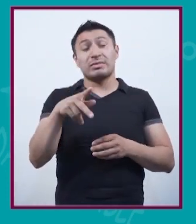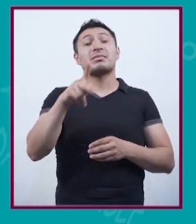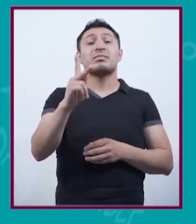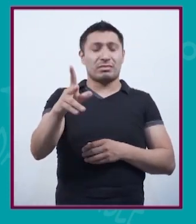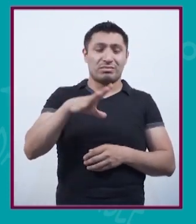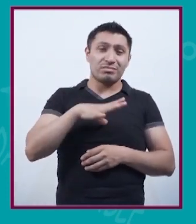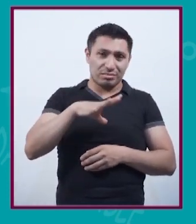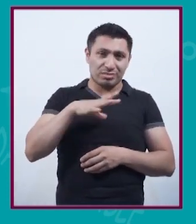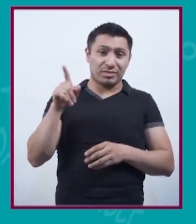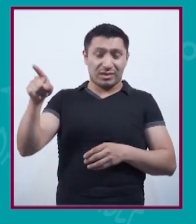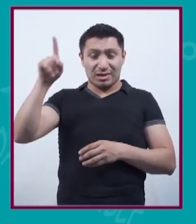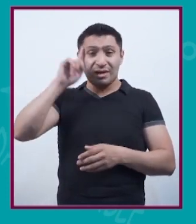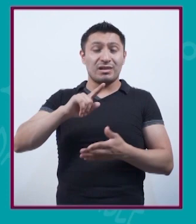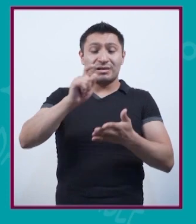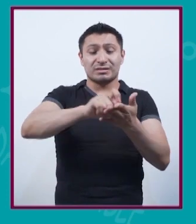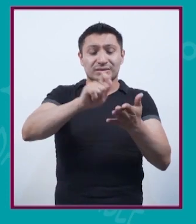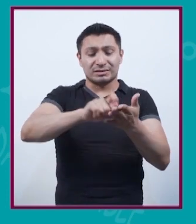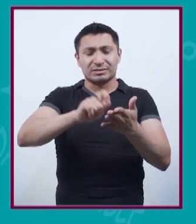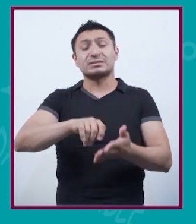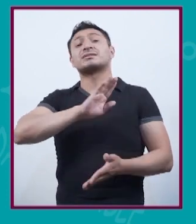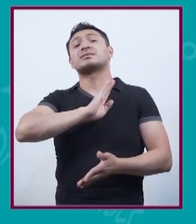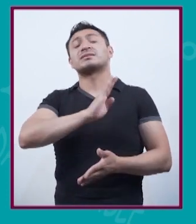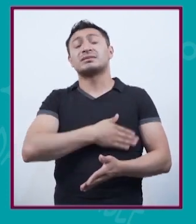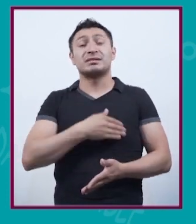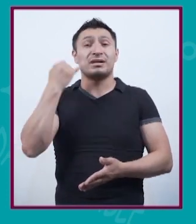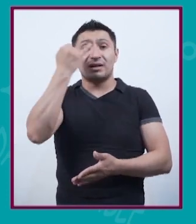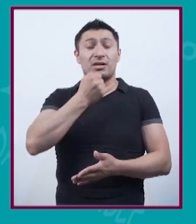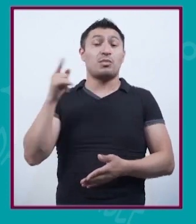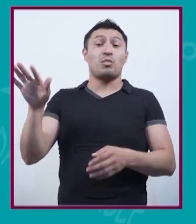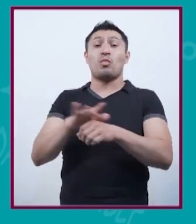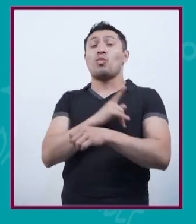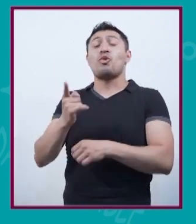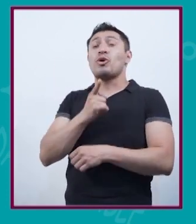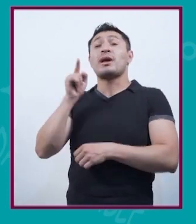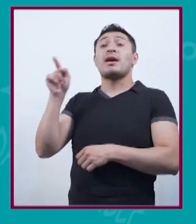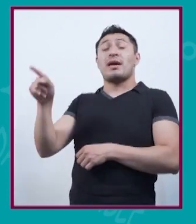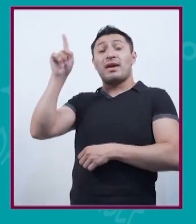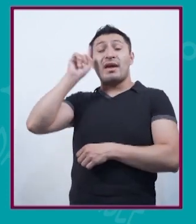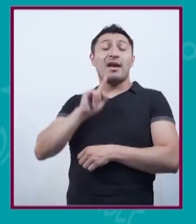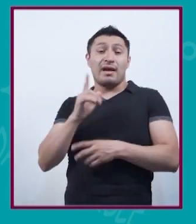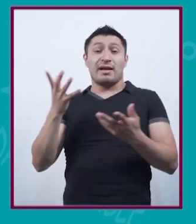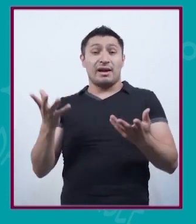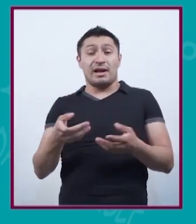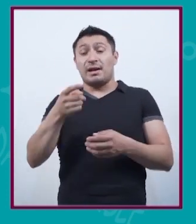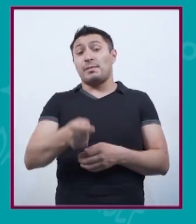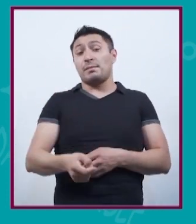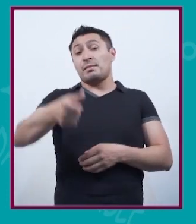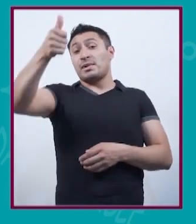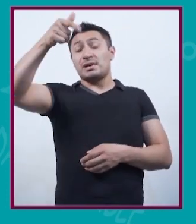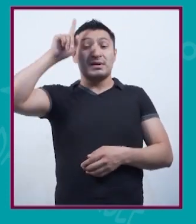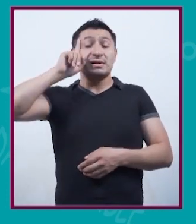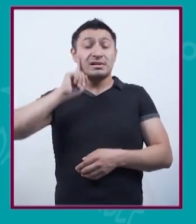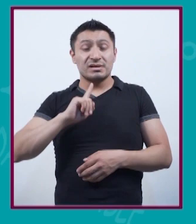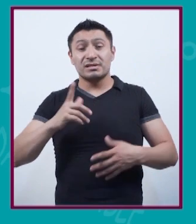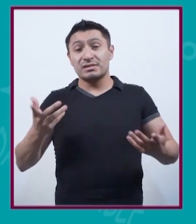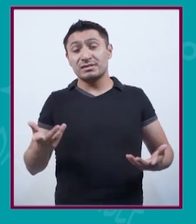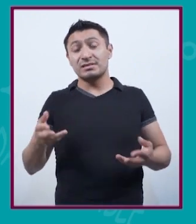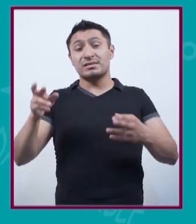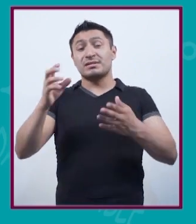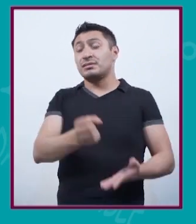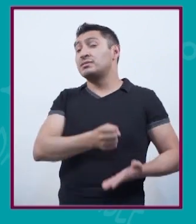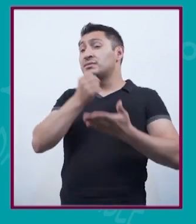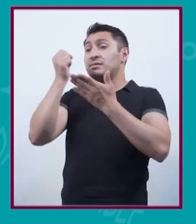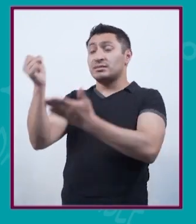Latina. No influye tanto eso, pero sí influye mucho que ella escribiera en español, porque Gabriela